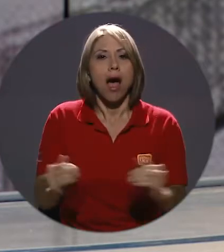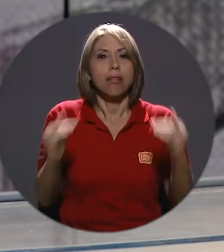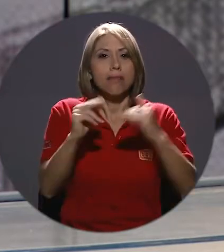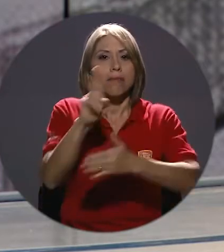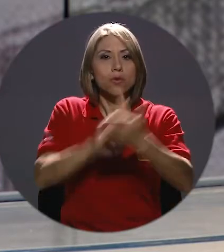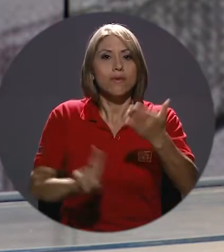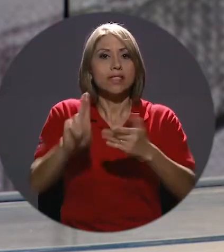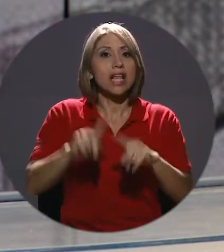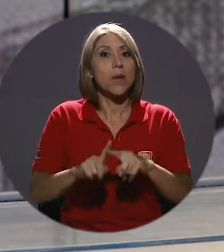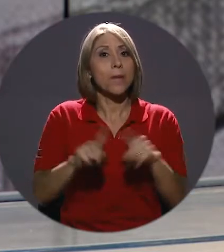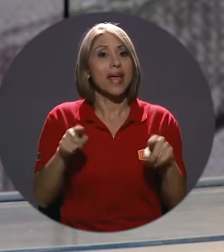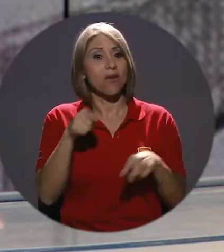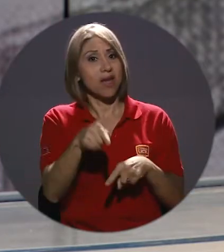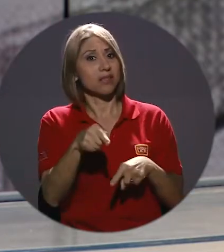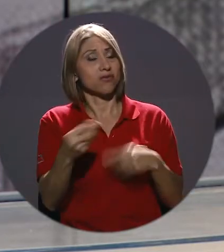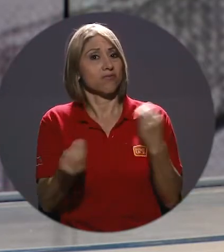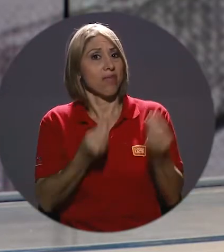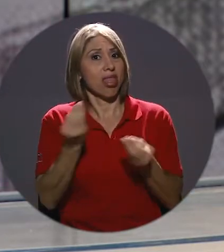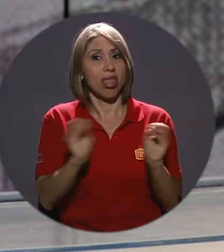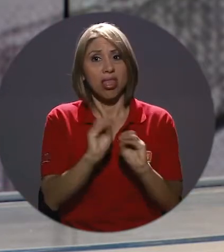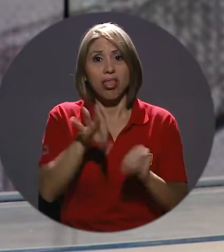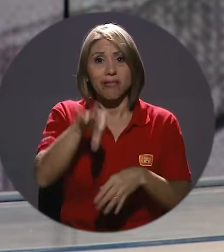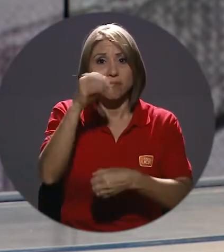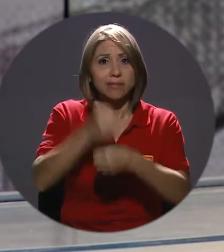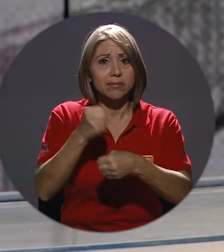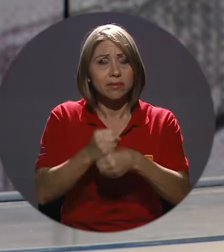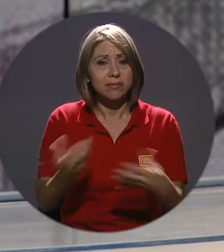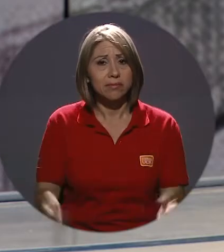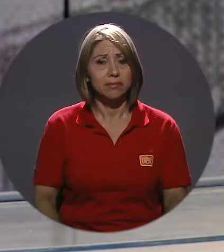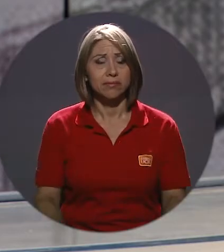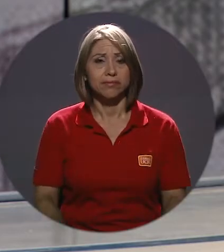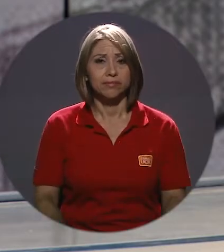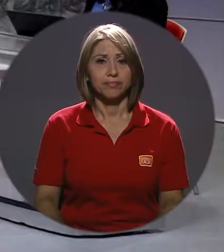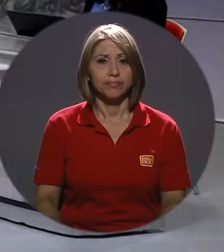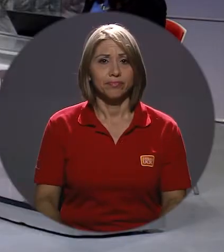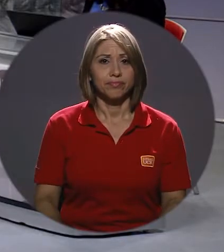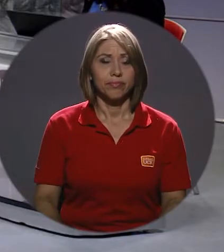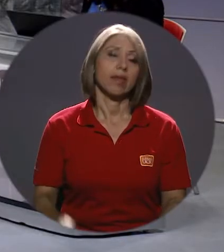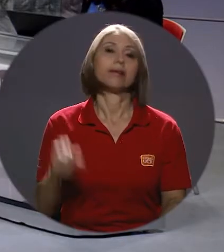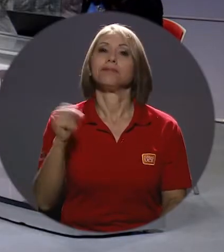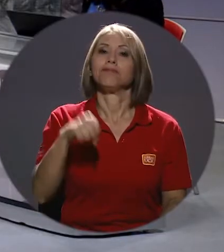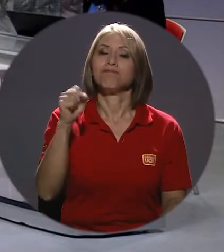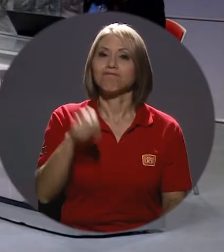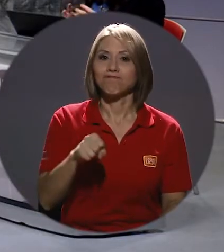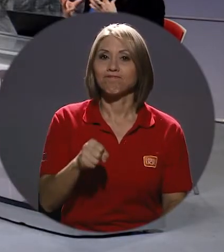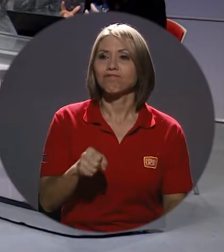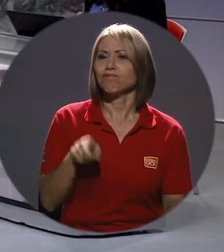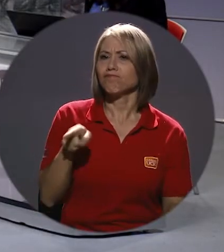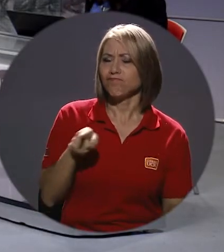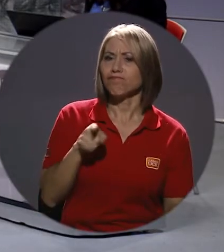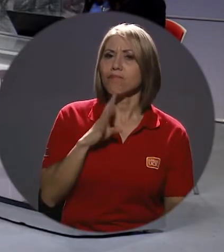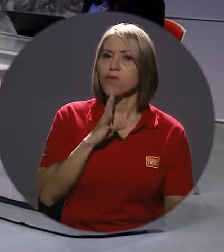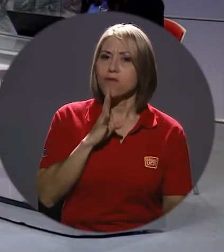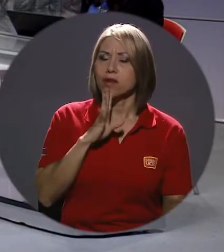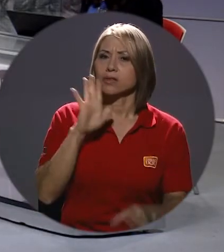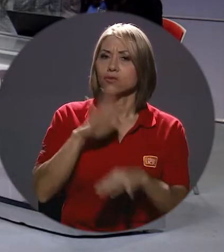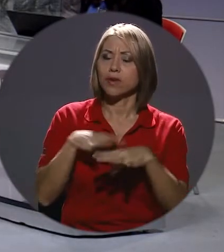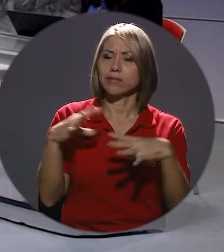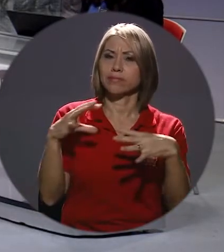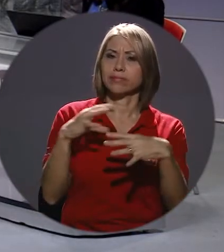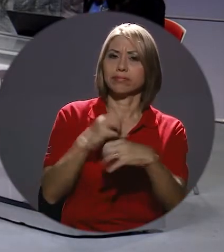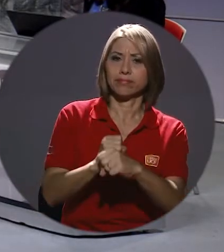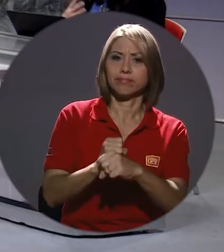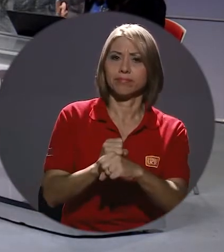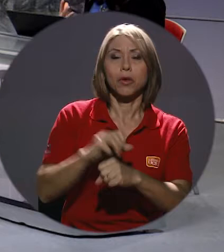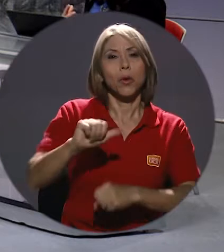siendo paralelo en su incorporación al mercado laboral. En efecto, bueno, Roxana acaba de hacer esa